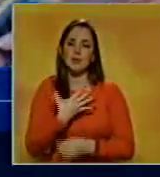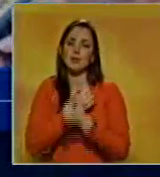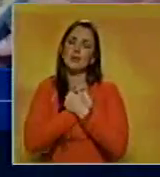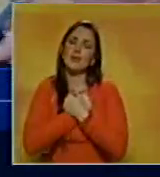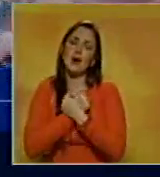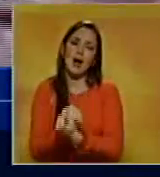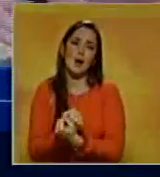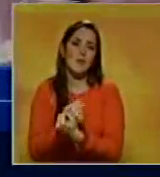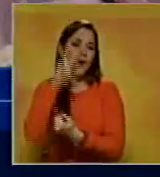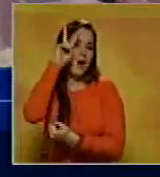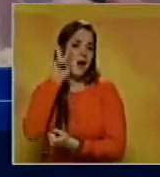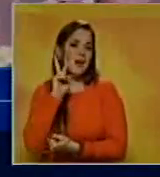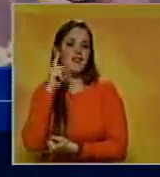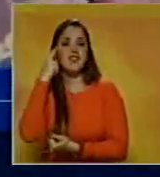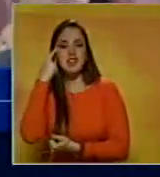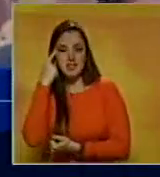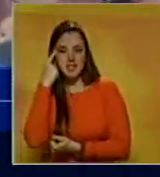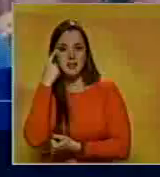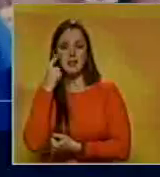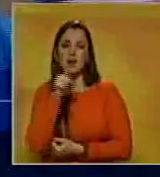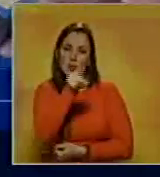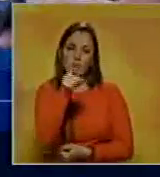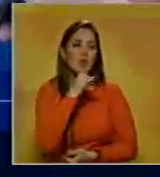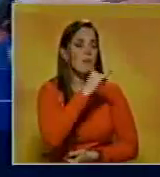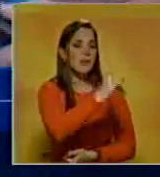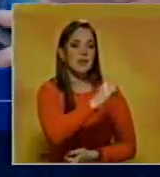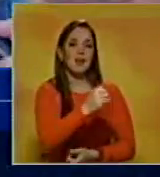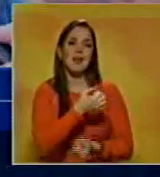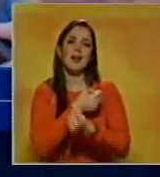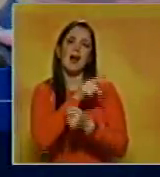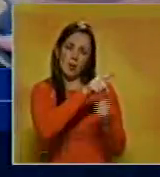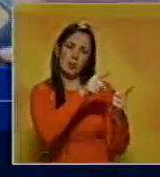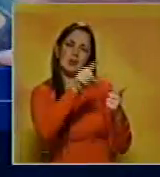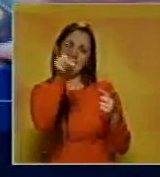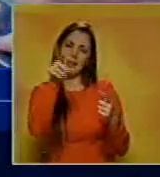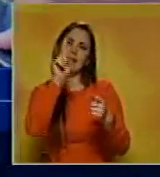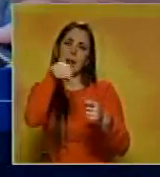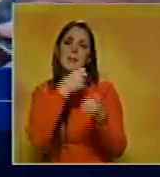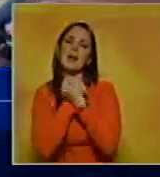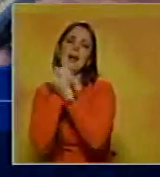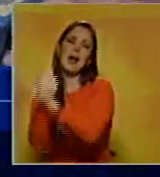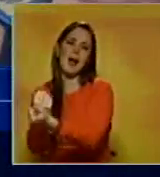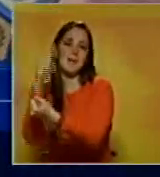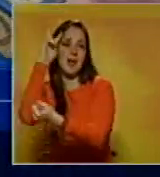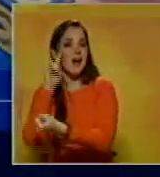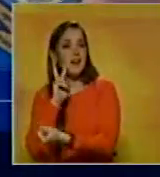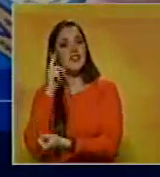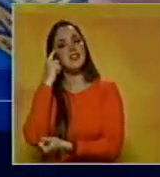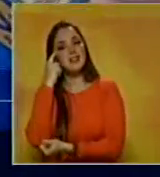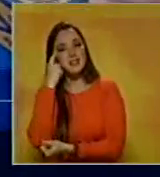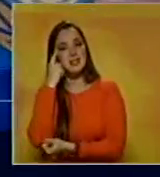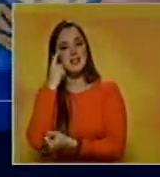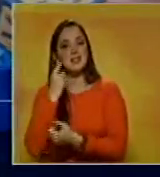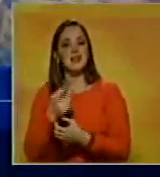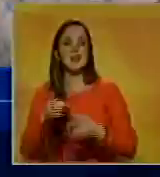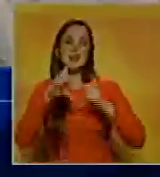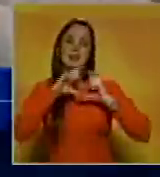ella. ¿Qué mensaje le da a todas las personas de Venezuela? Que la quieran mucho, que la adoren mucho, porque es todo para todos nosotros.